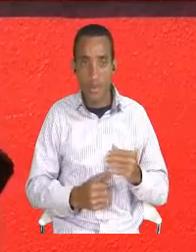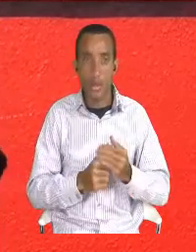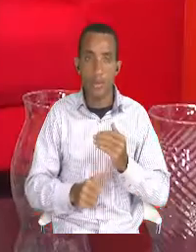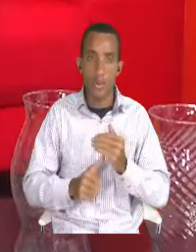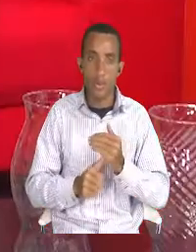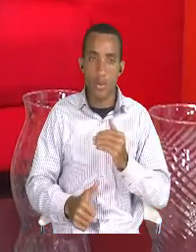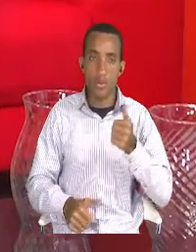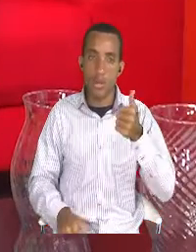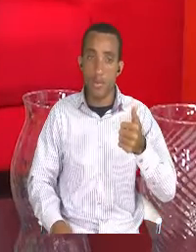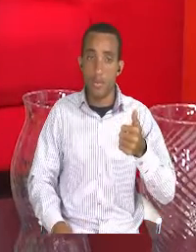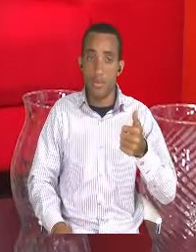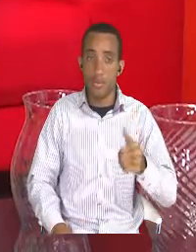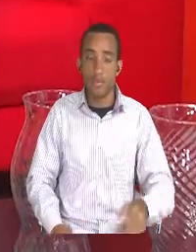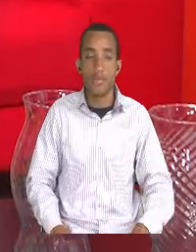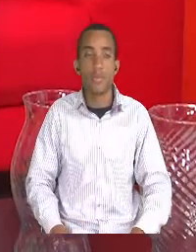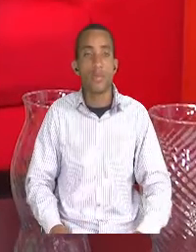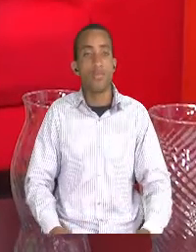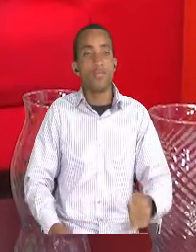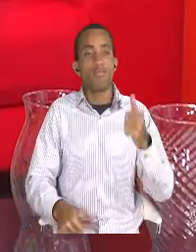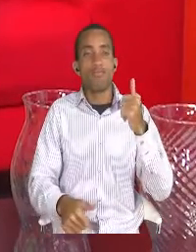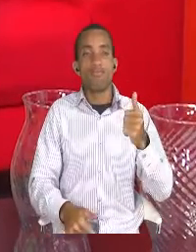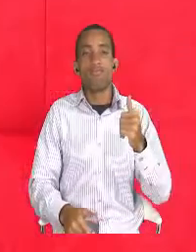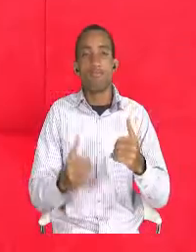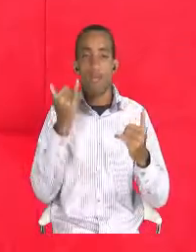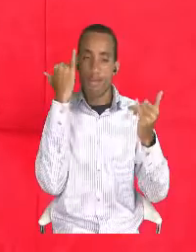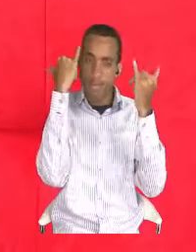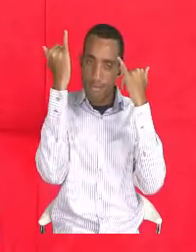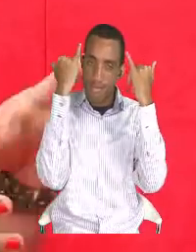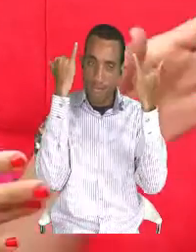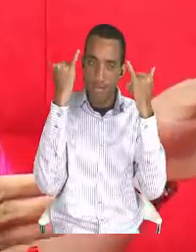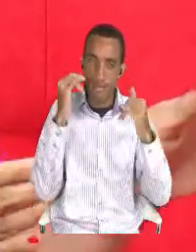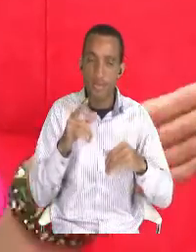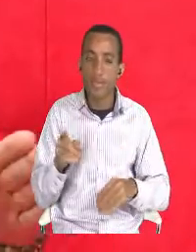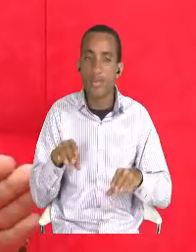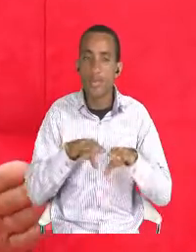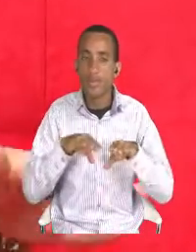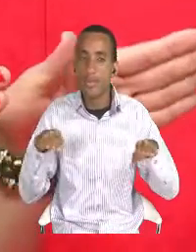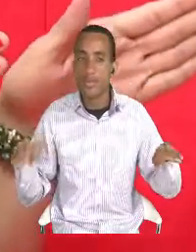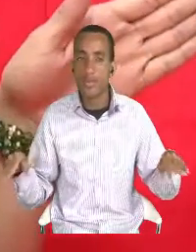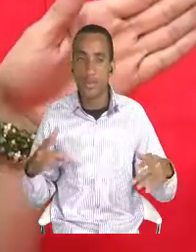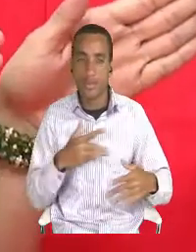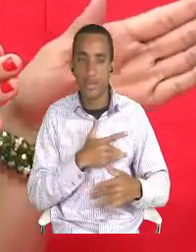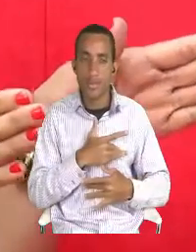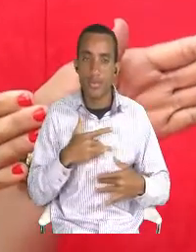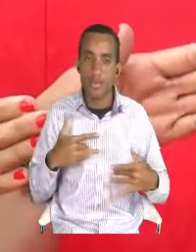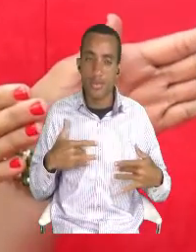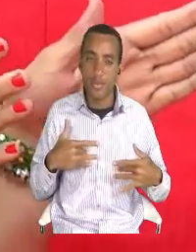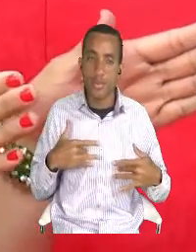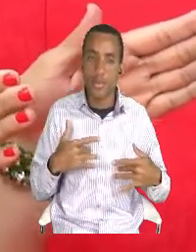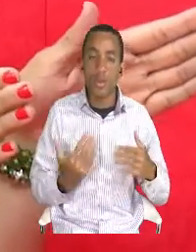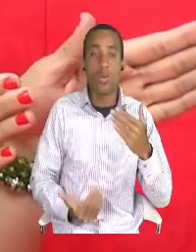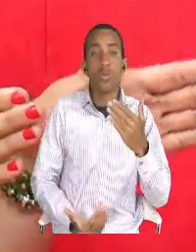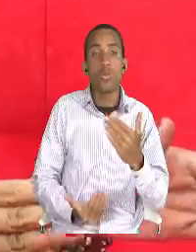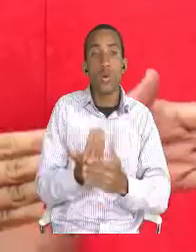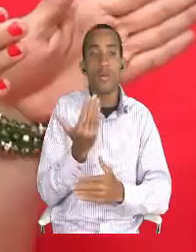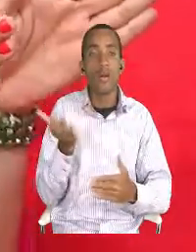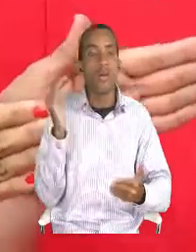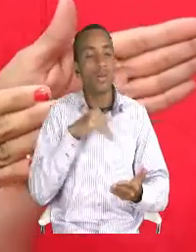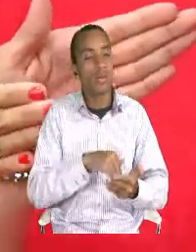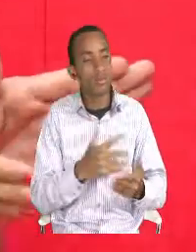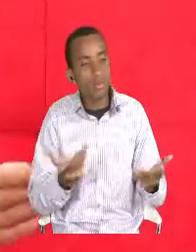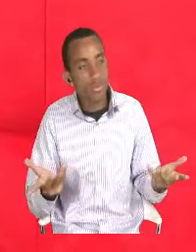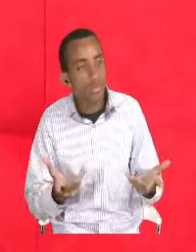son los bueno, cambios que se ven. Excelentes alternativas que tenemos en la barra fitness. Contémosle a nuestros televidentes nuevamente en dónde están ubicados